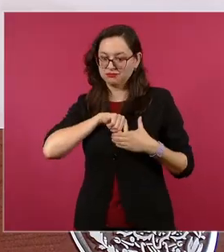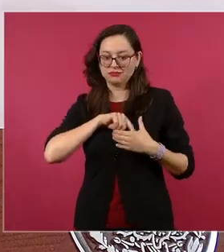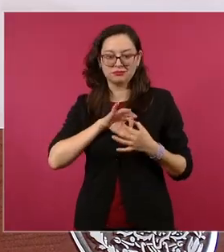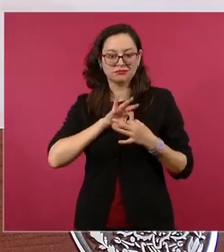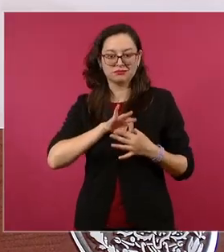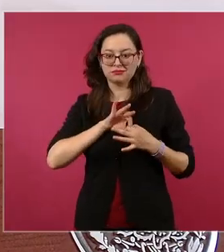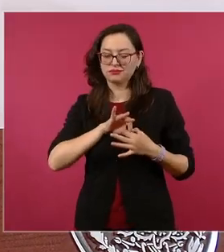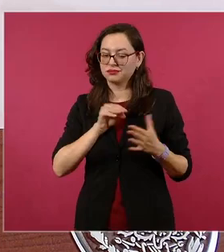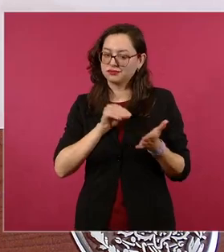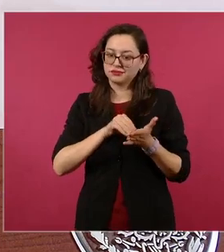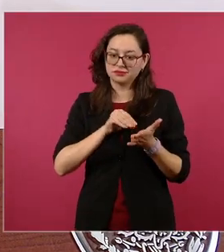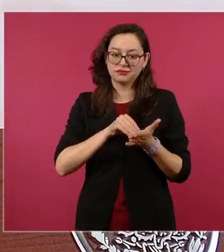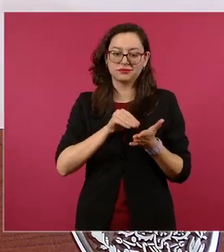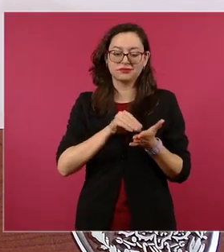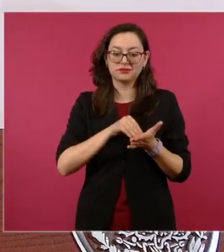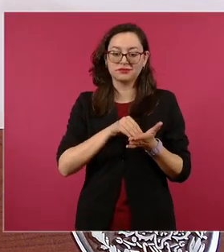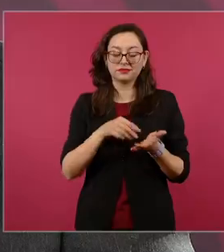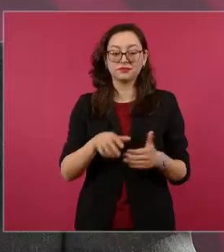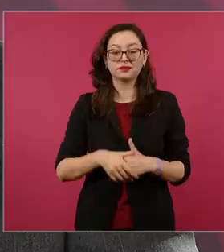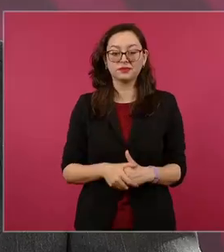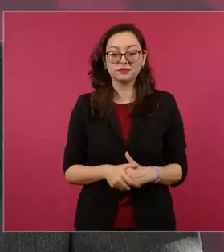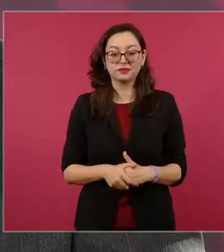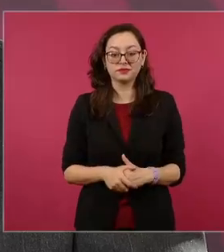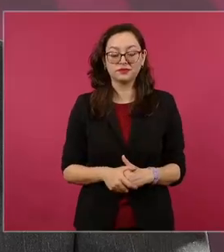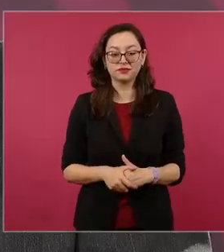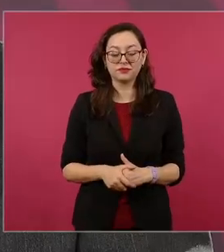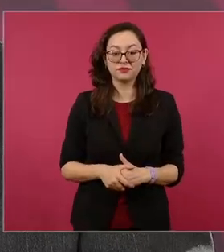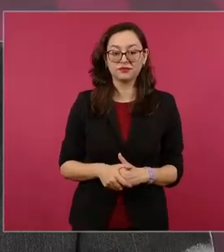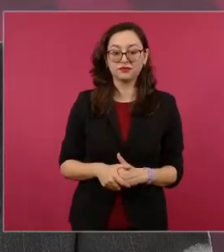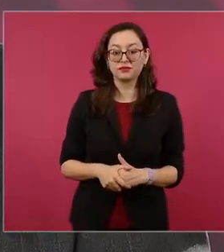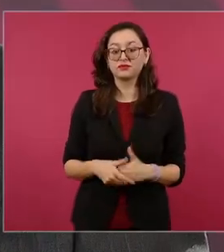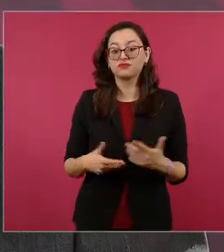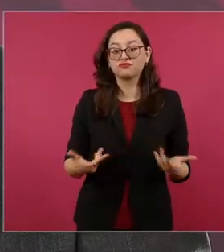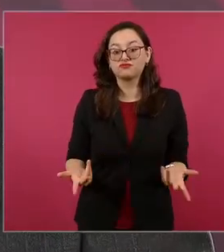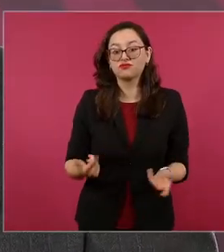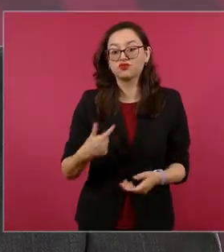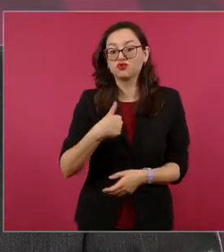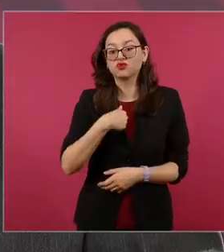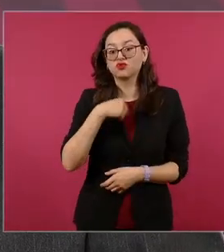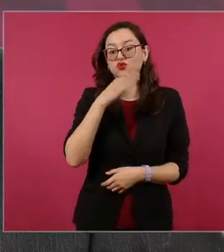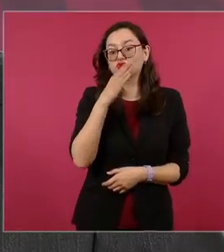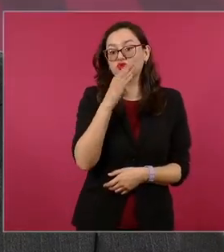no podría yo hacer la excepción de recibir